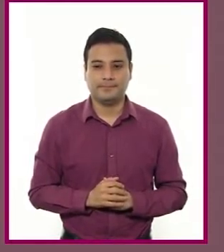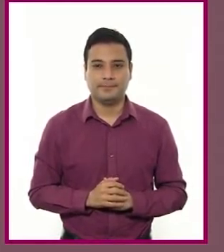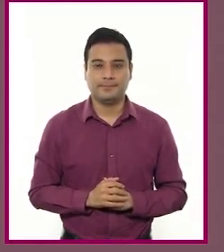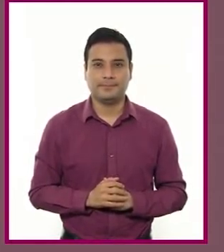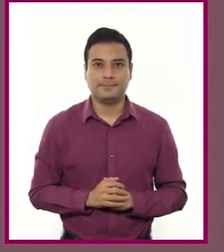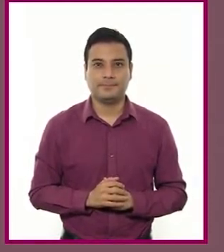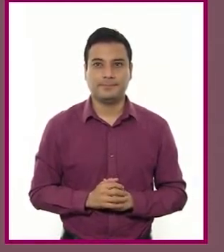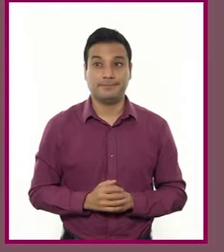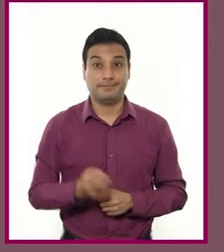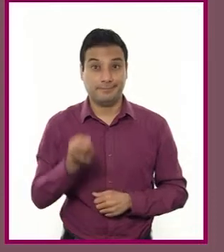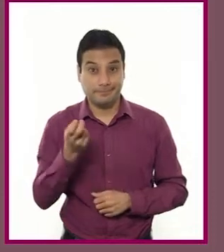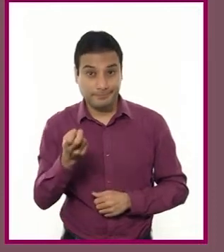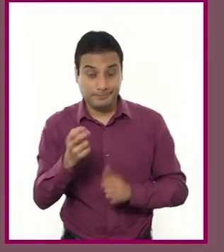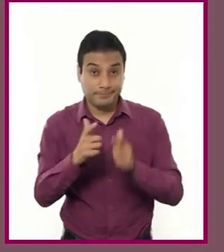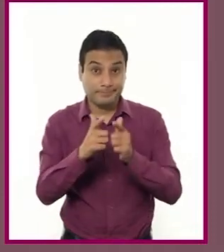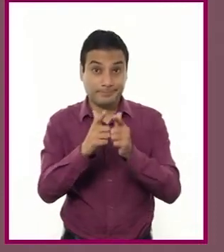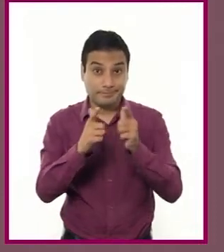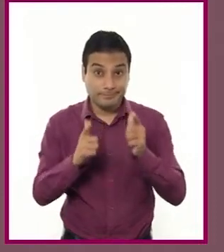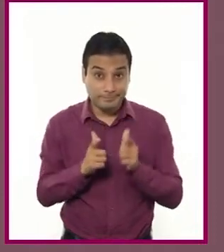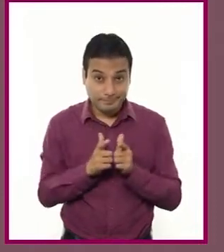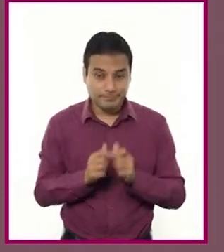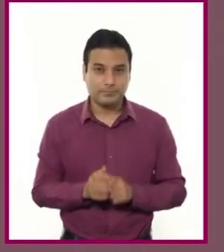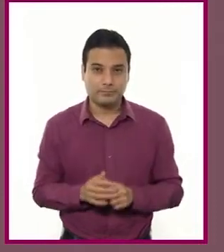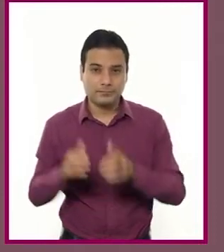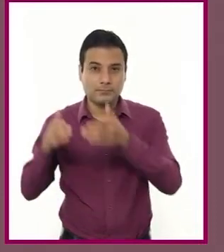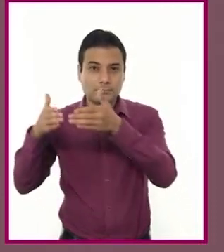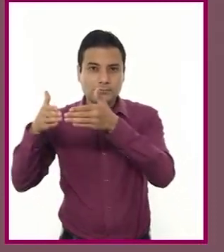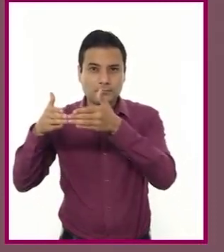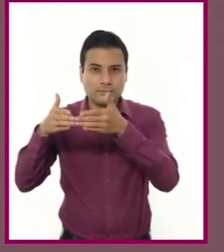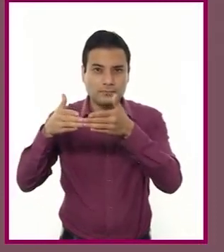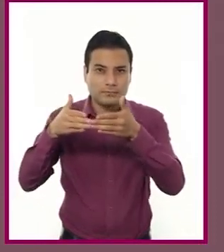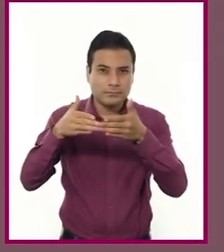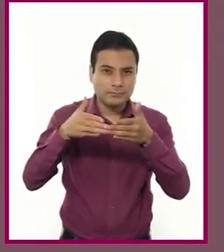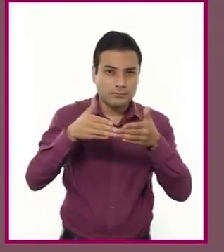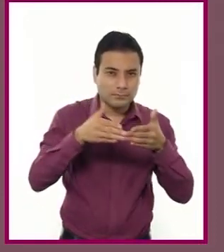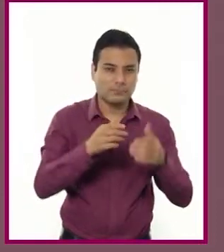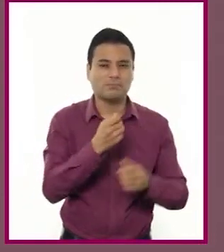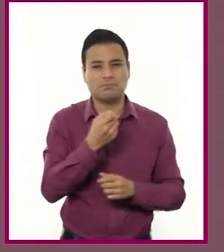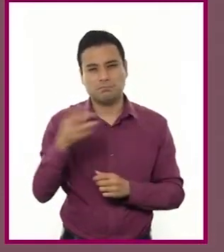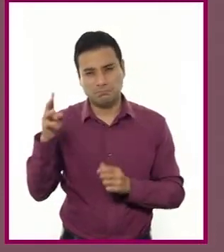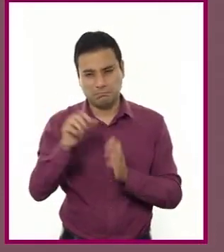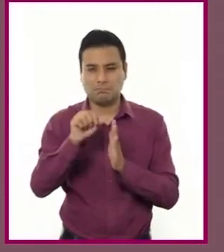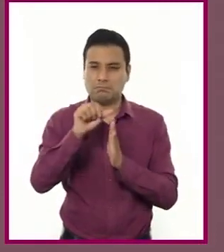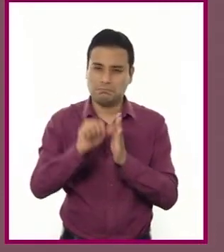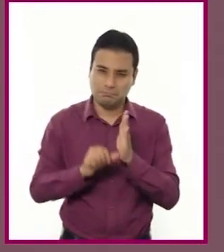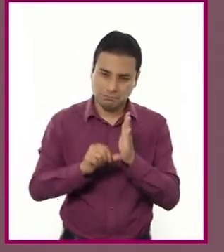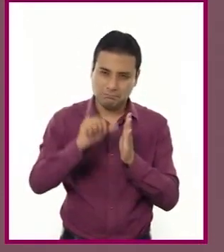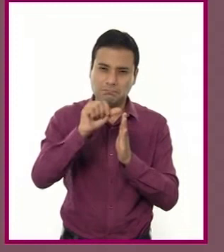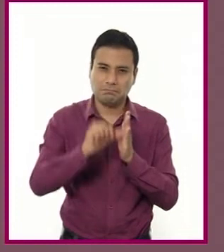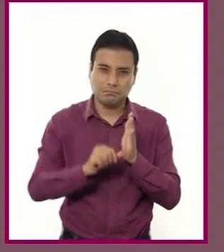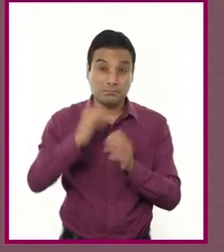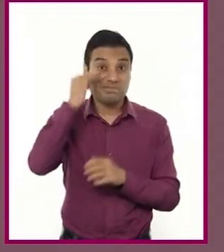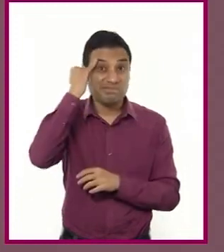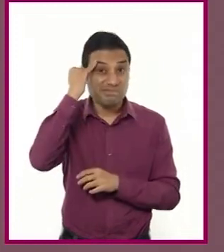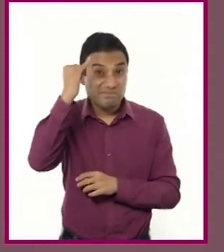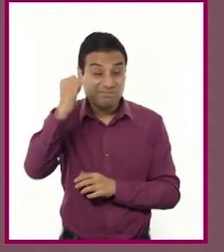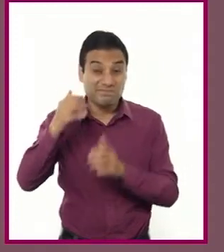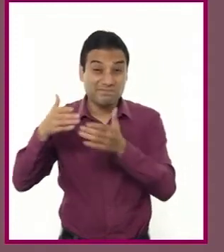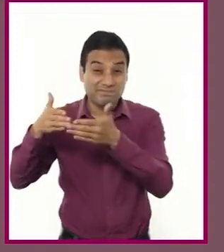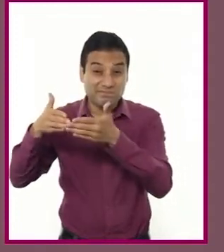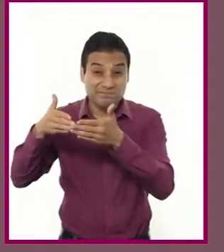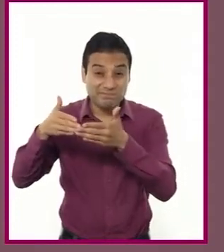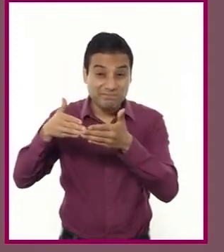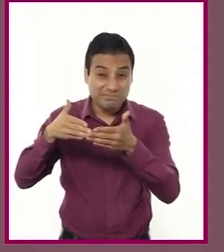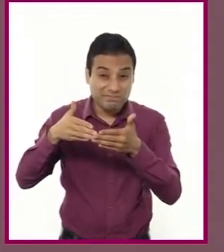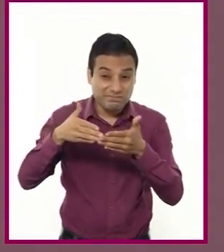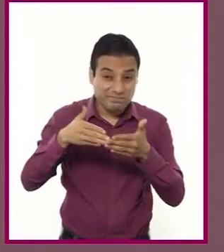Estos religiosos atravesaron el Océano Atlántico durante varios meses. Imagínense, en un recorrido lleno